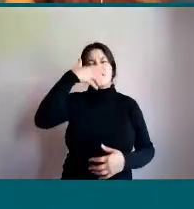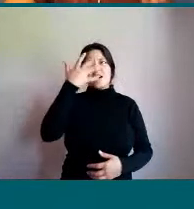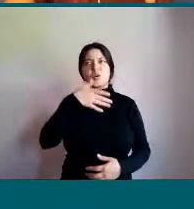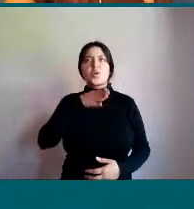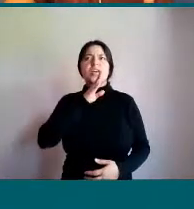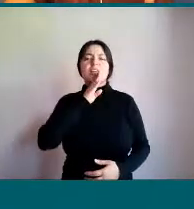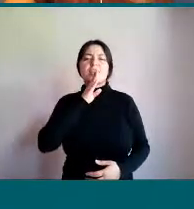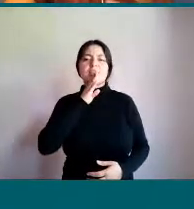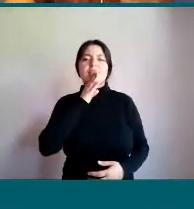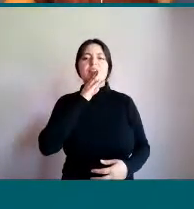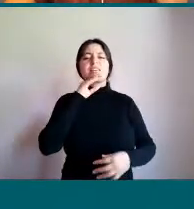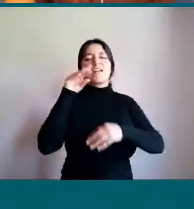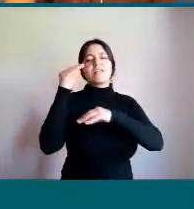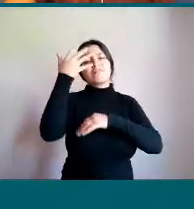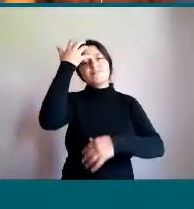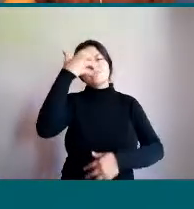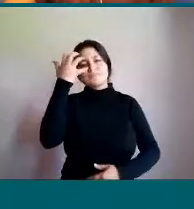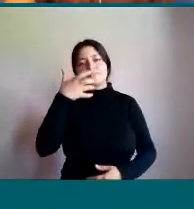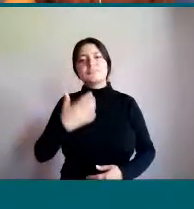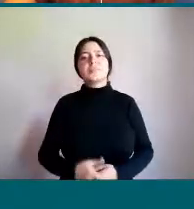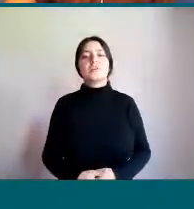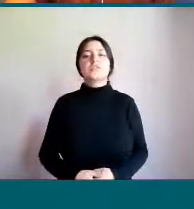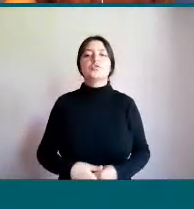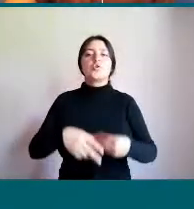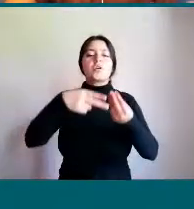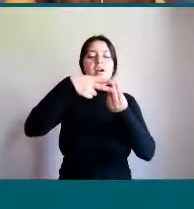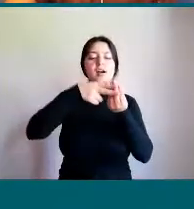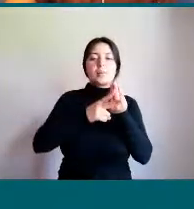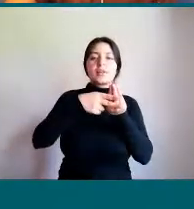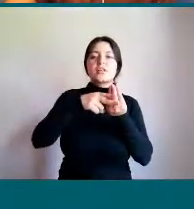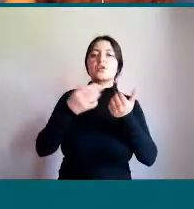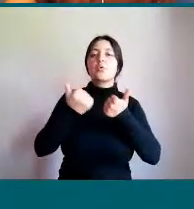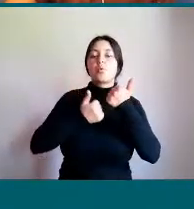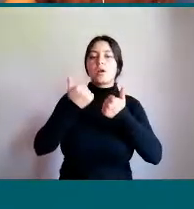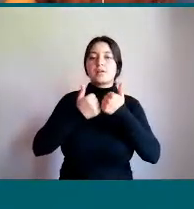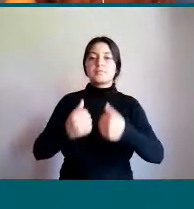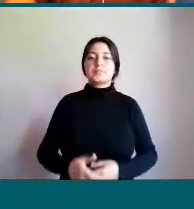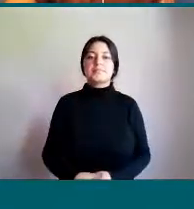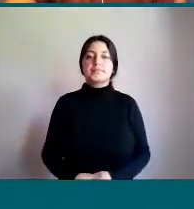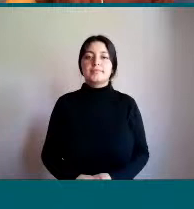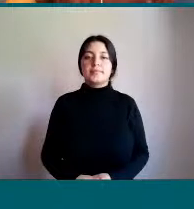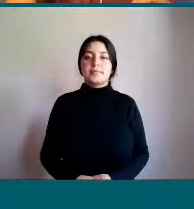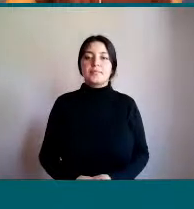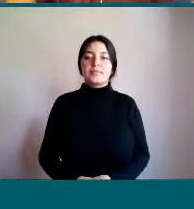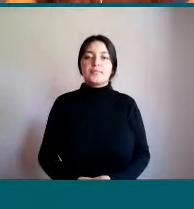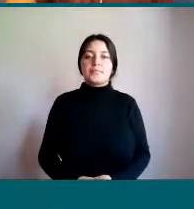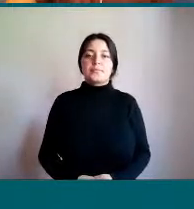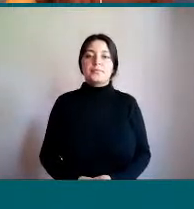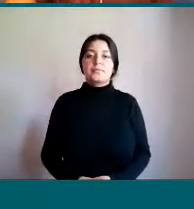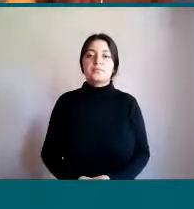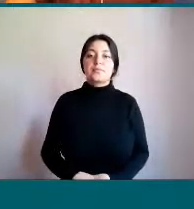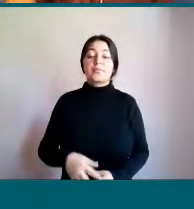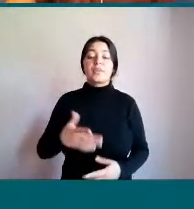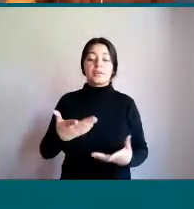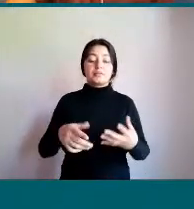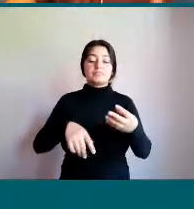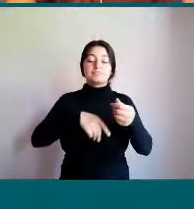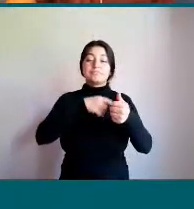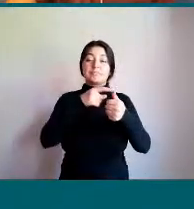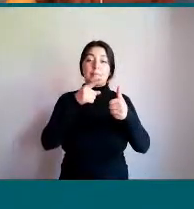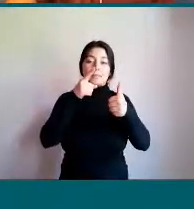evalúa, cuándo lo voy a evaluar, pues ahora a través de qué herramientas. Estos instrumentos de evaluación deberán de ser objetivos,